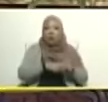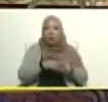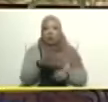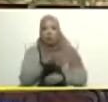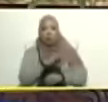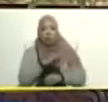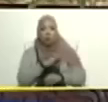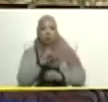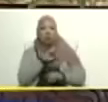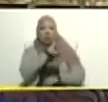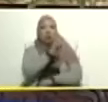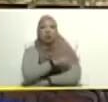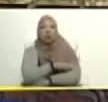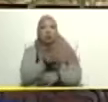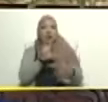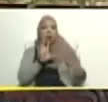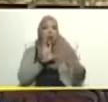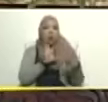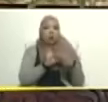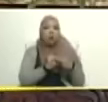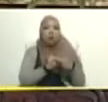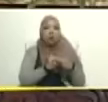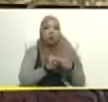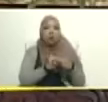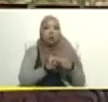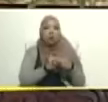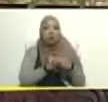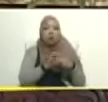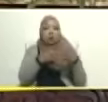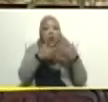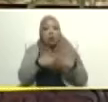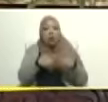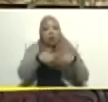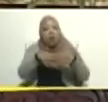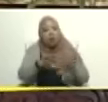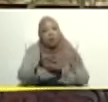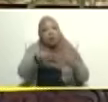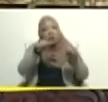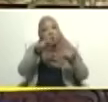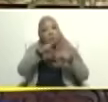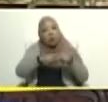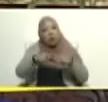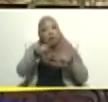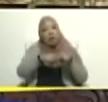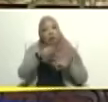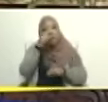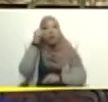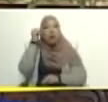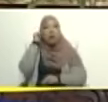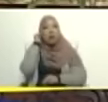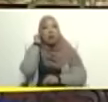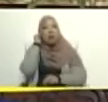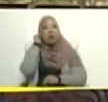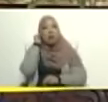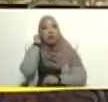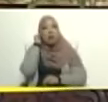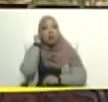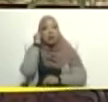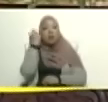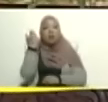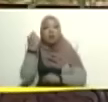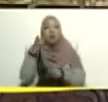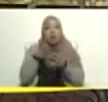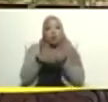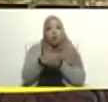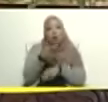propias fuerzas y nos hundieron los instrumentos para salvar los niños y las niñas, tratando de arrinconar